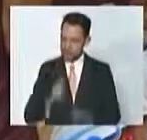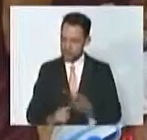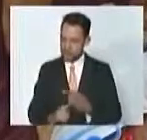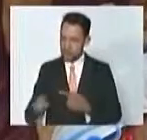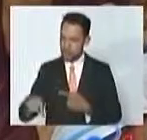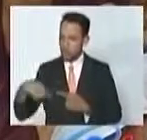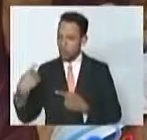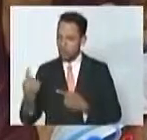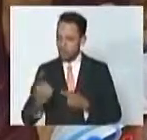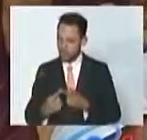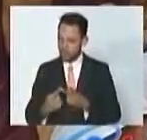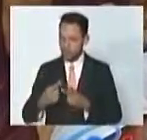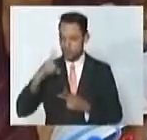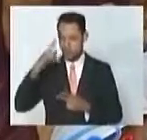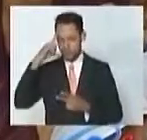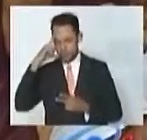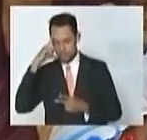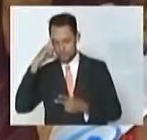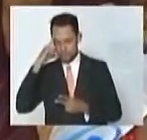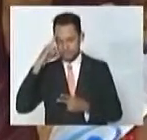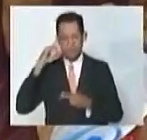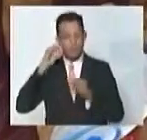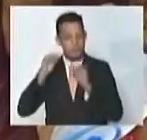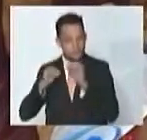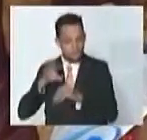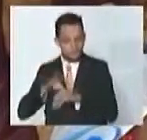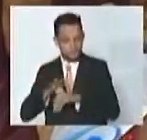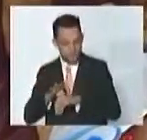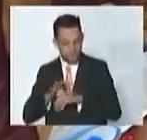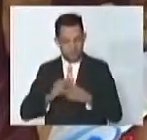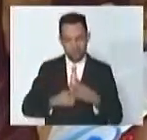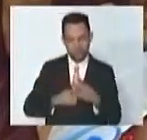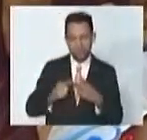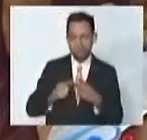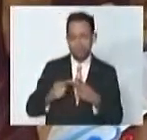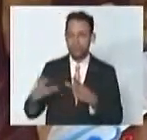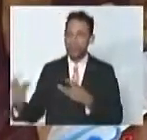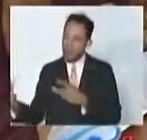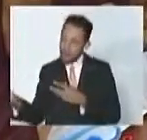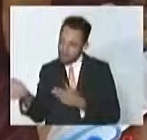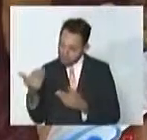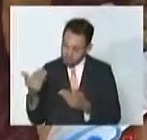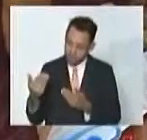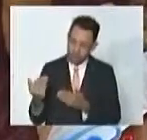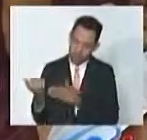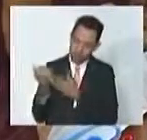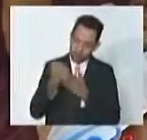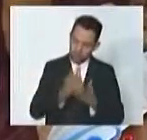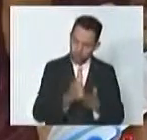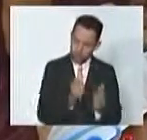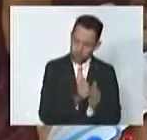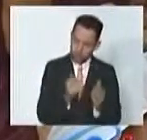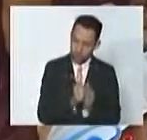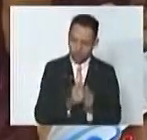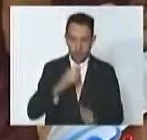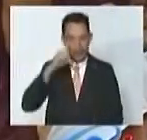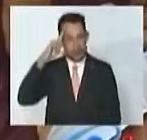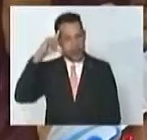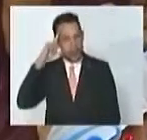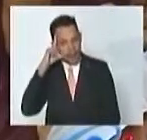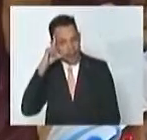diagnóstico ecografías. Entonces tenemos el programa de diagnóstico ecográfico